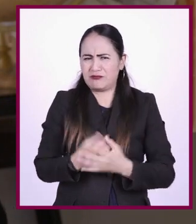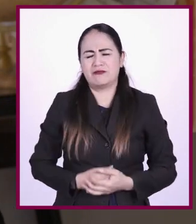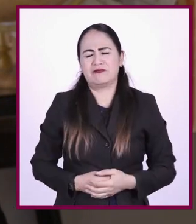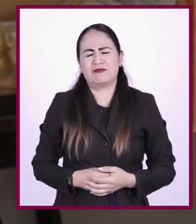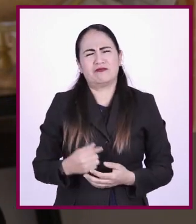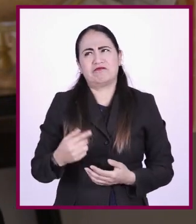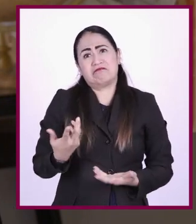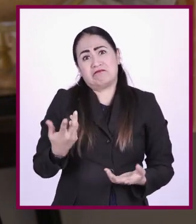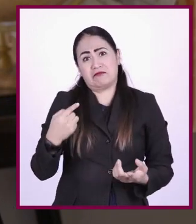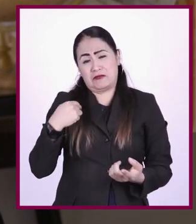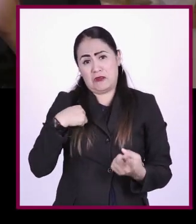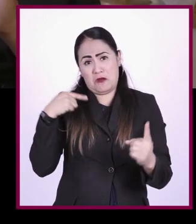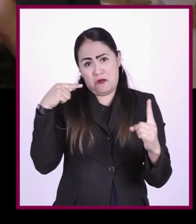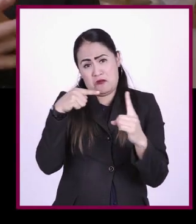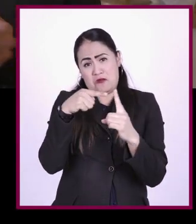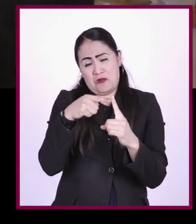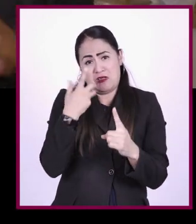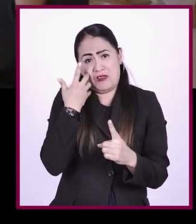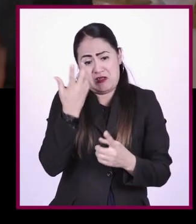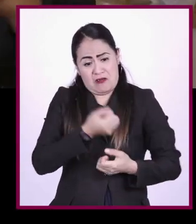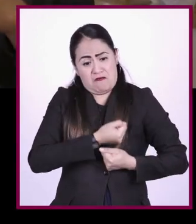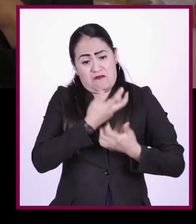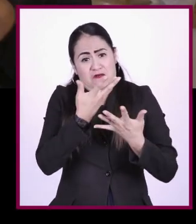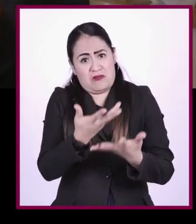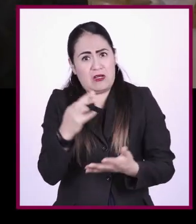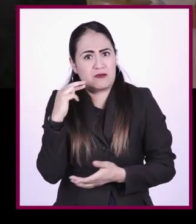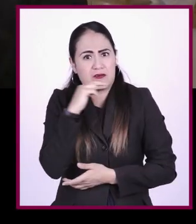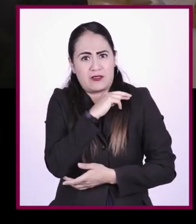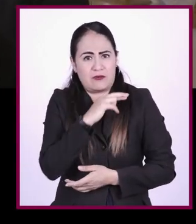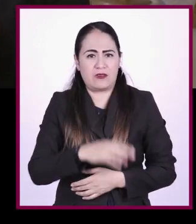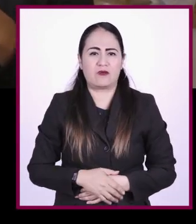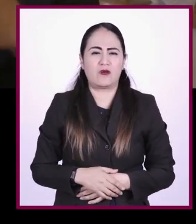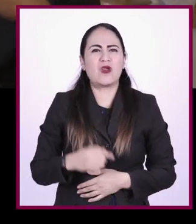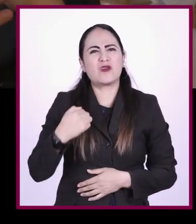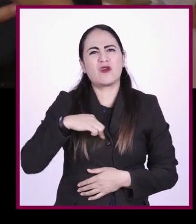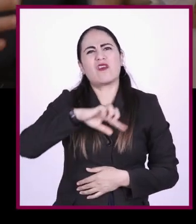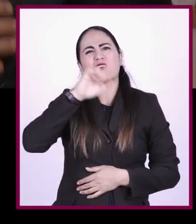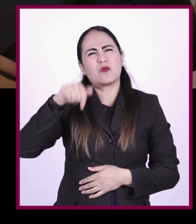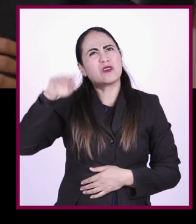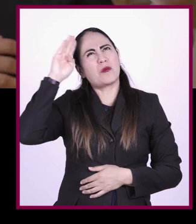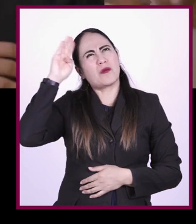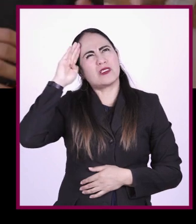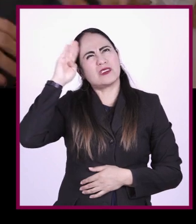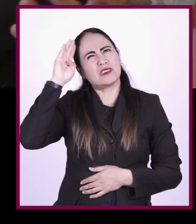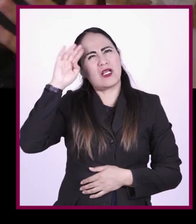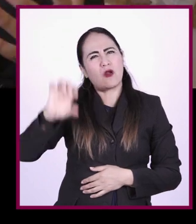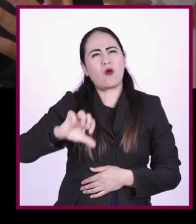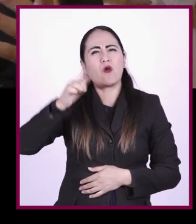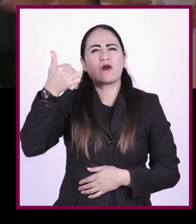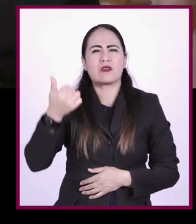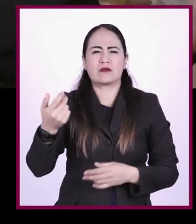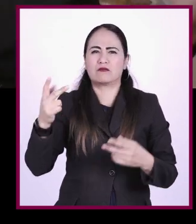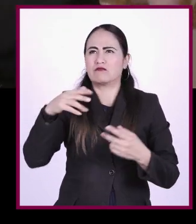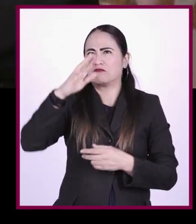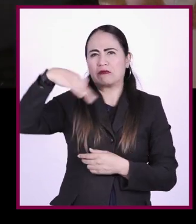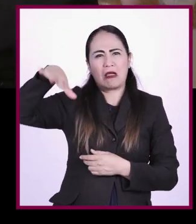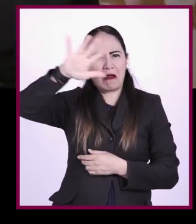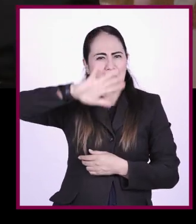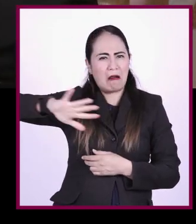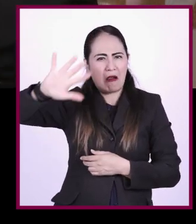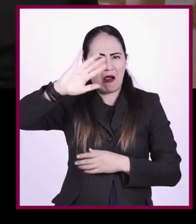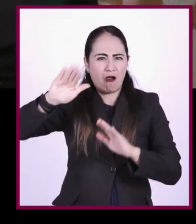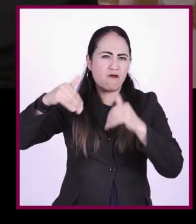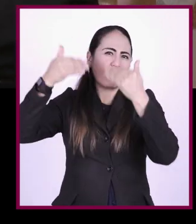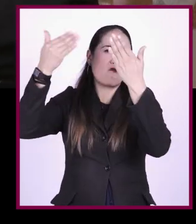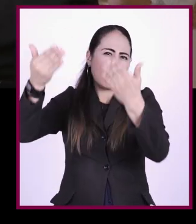que tenía que expresar de inmediato. Ya no solo pensaré en alienígenas, sino en mi cerebro básico, primario, antiguo, o